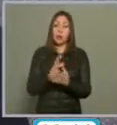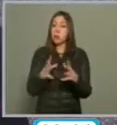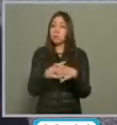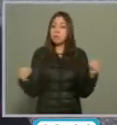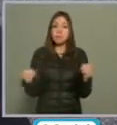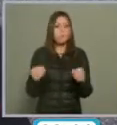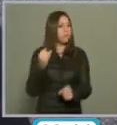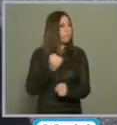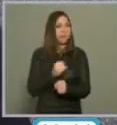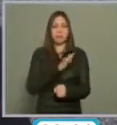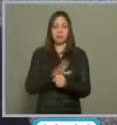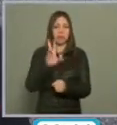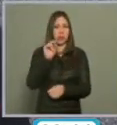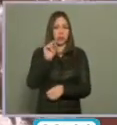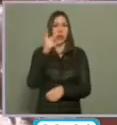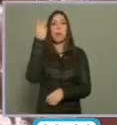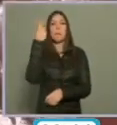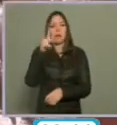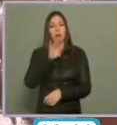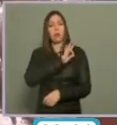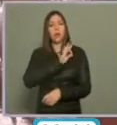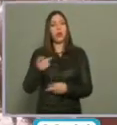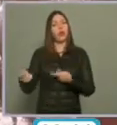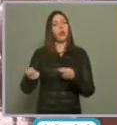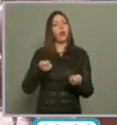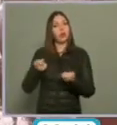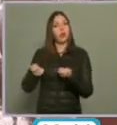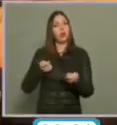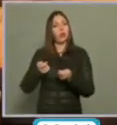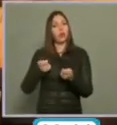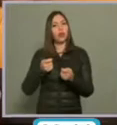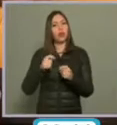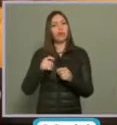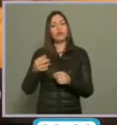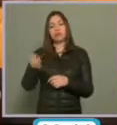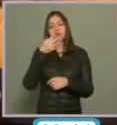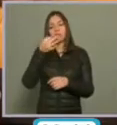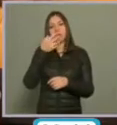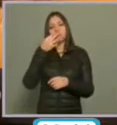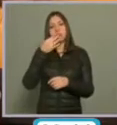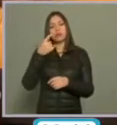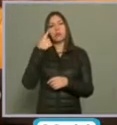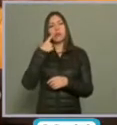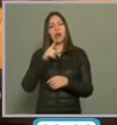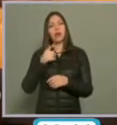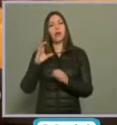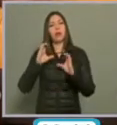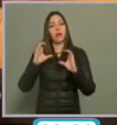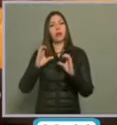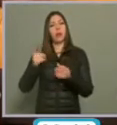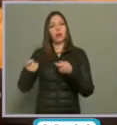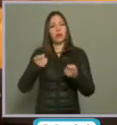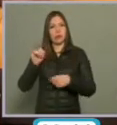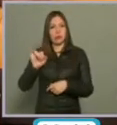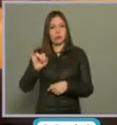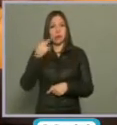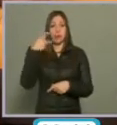clasificación de hipertensión arterial hay una clasificación que habla del origen. Entonces, la más